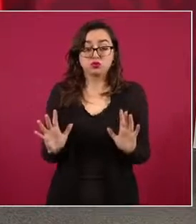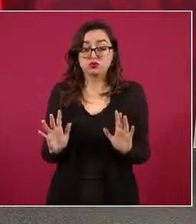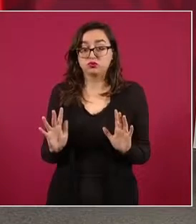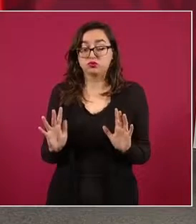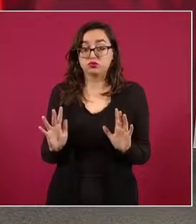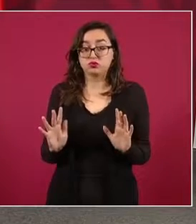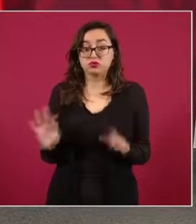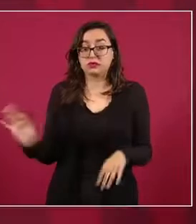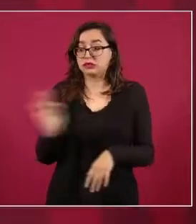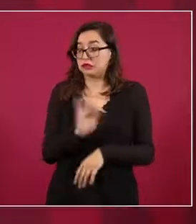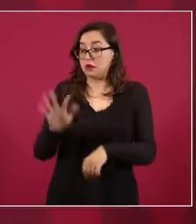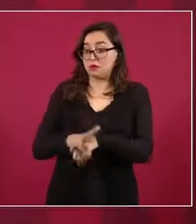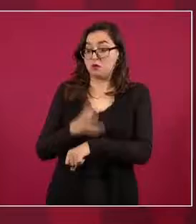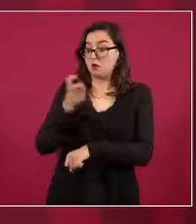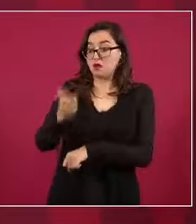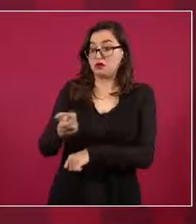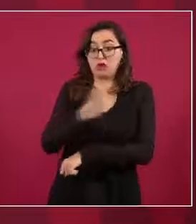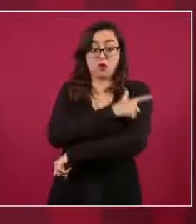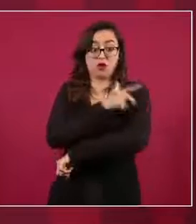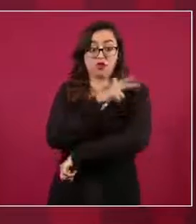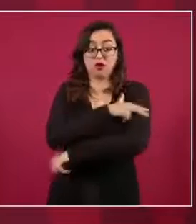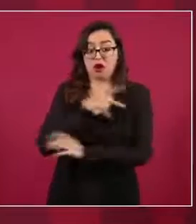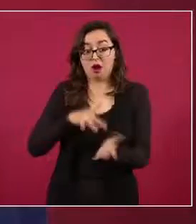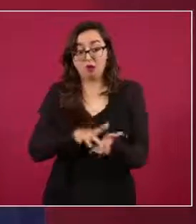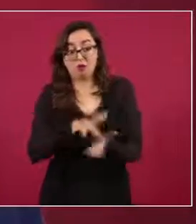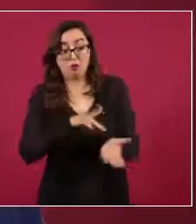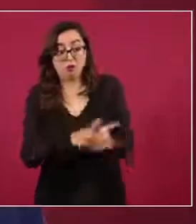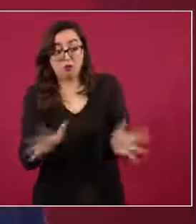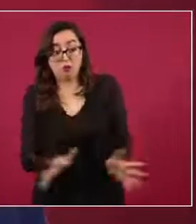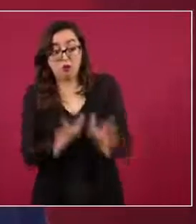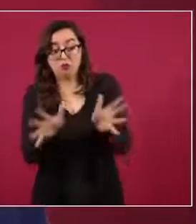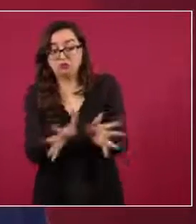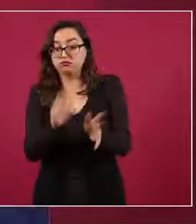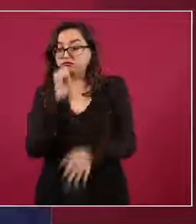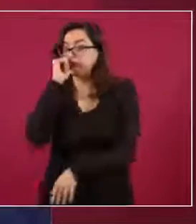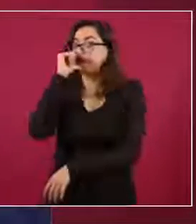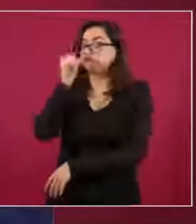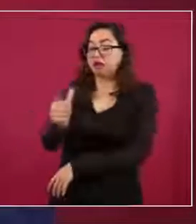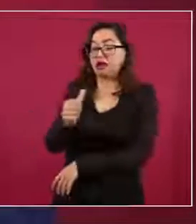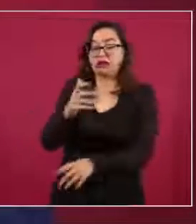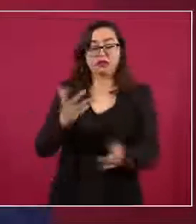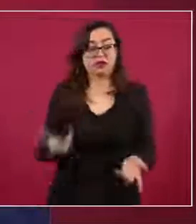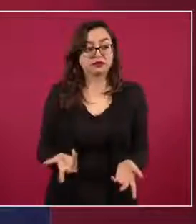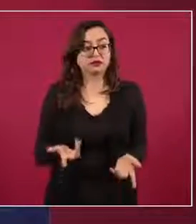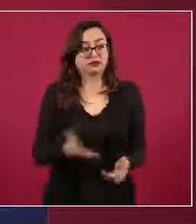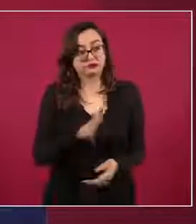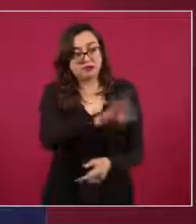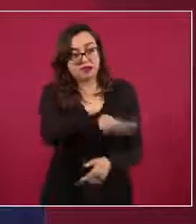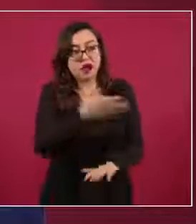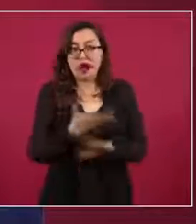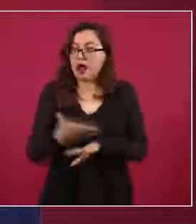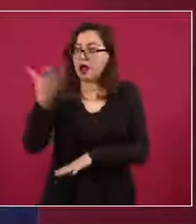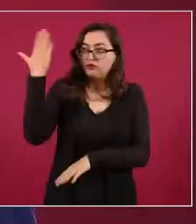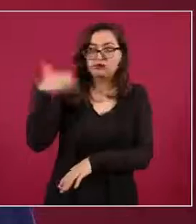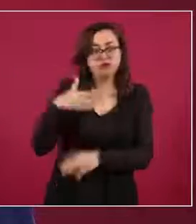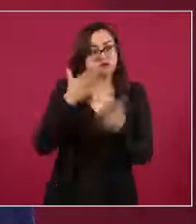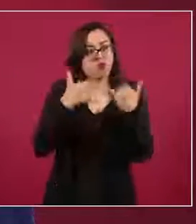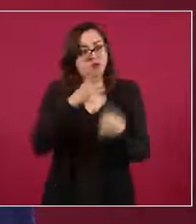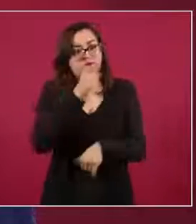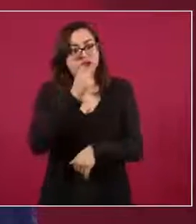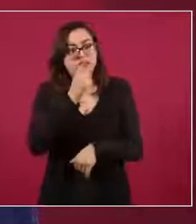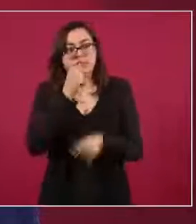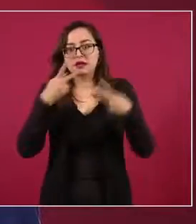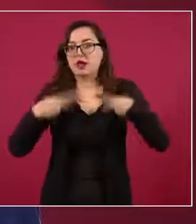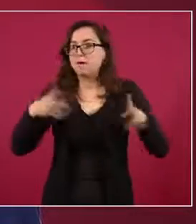Porque la verdad, no se actuaba, no se protegía a la gente.